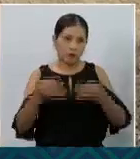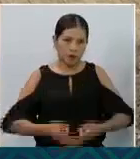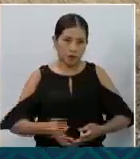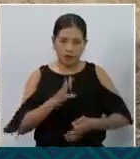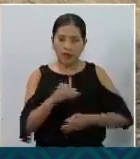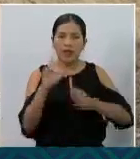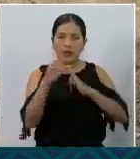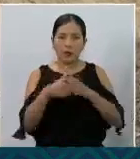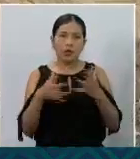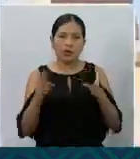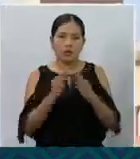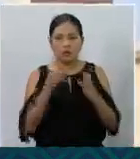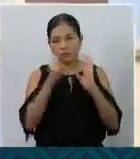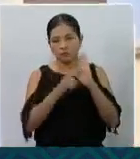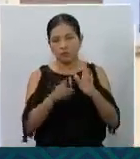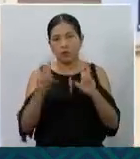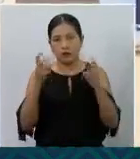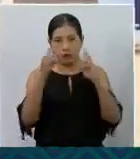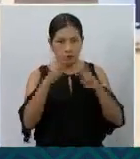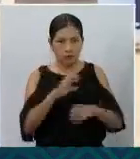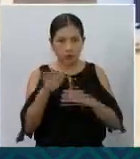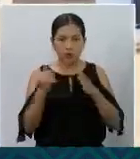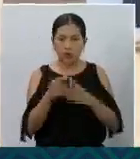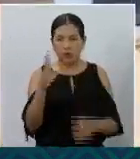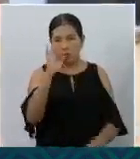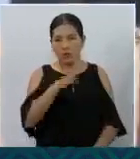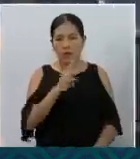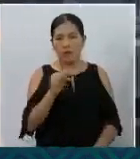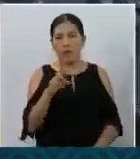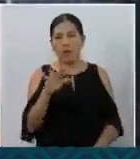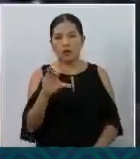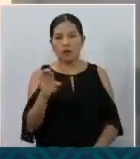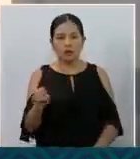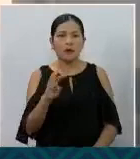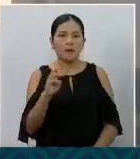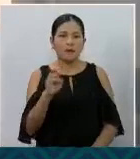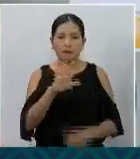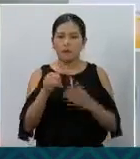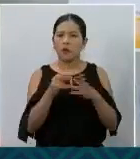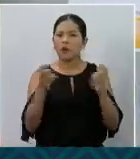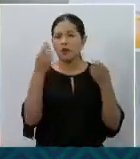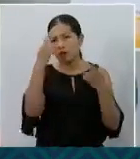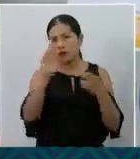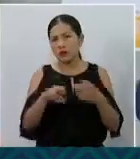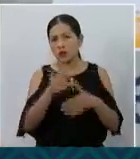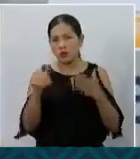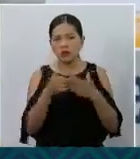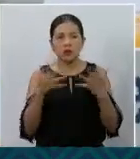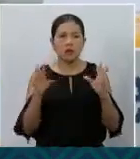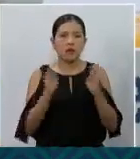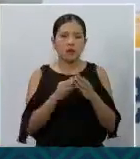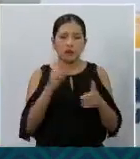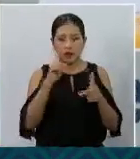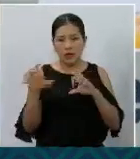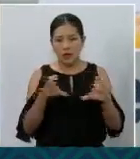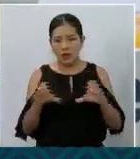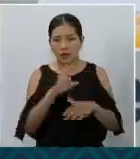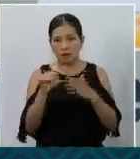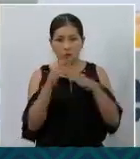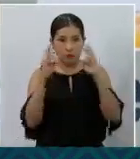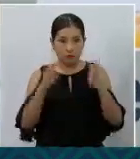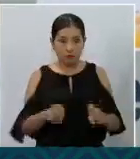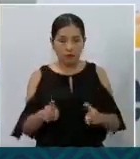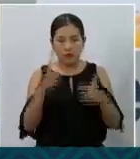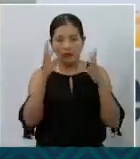la ampliación de la imputación en contra del señor Mauricio Verdeja, en razón de que, de acuerdo a los actos investigativos, se ha establecido de